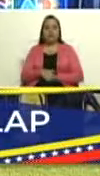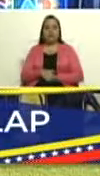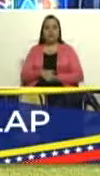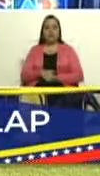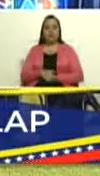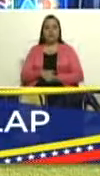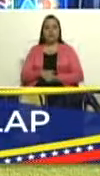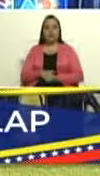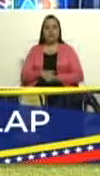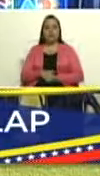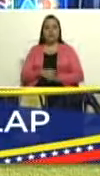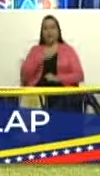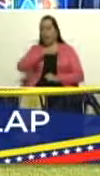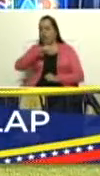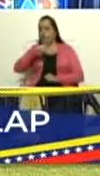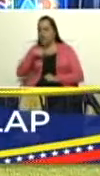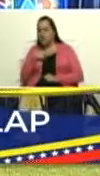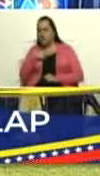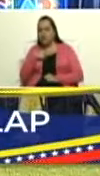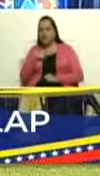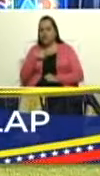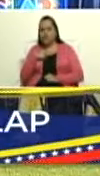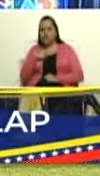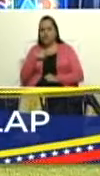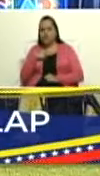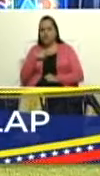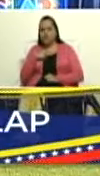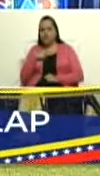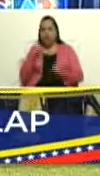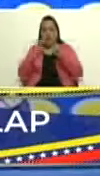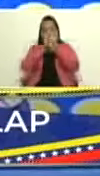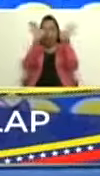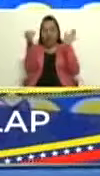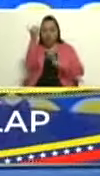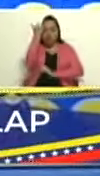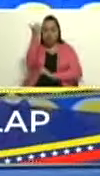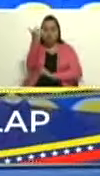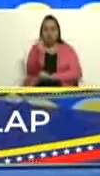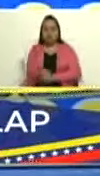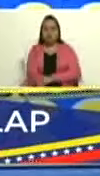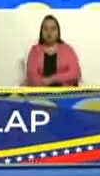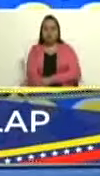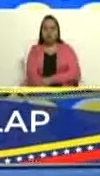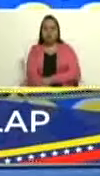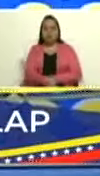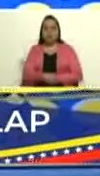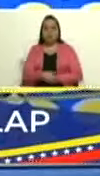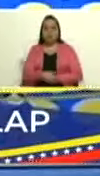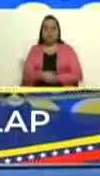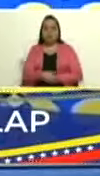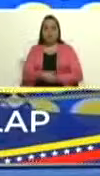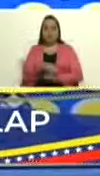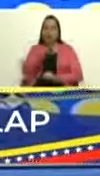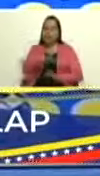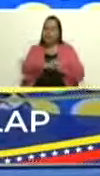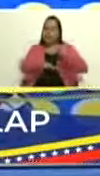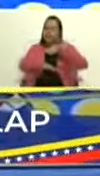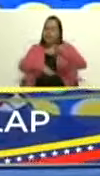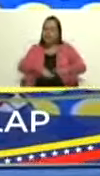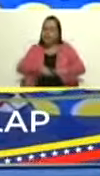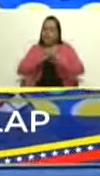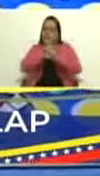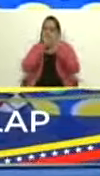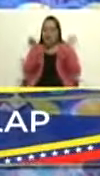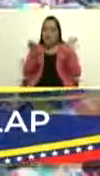Porque nosotros siempre hemos tenido los pies sobre la tierra, pisando firme y la